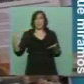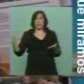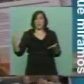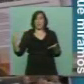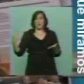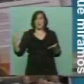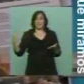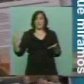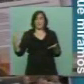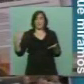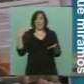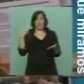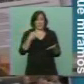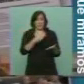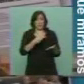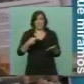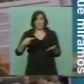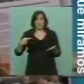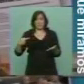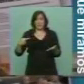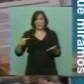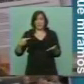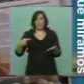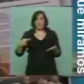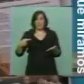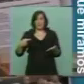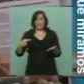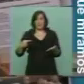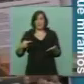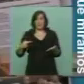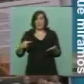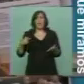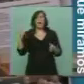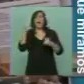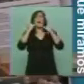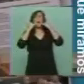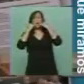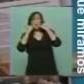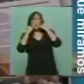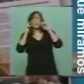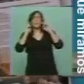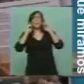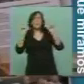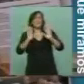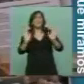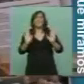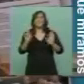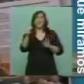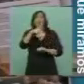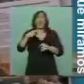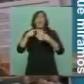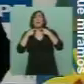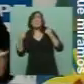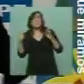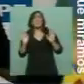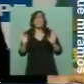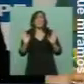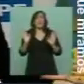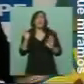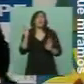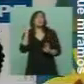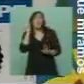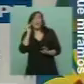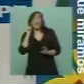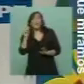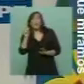Dios hace una semana minuto por favor que no hay que silvar ni nada Hay que escuchar cuando uno grita no escucha si no escucha desp no